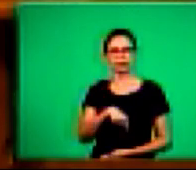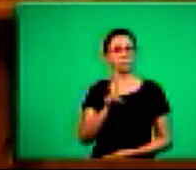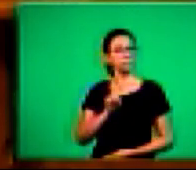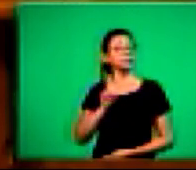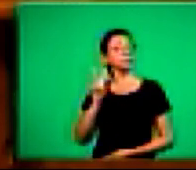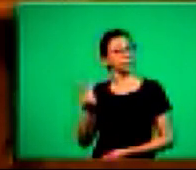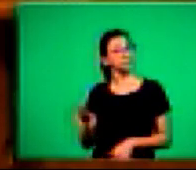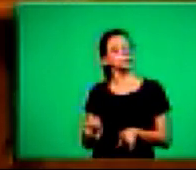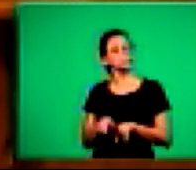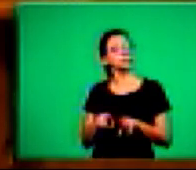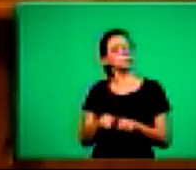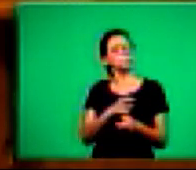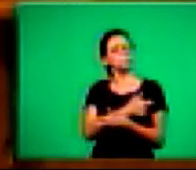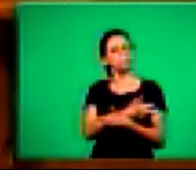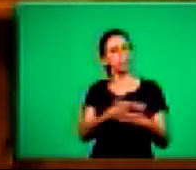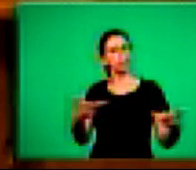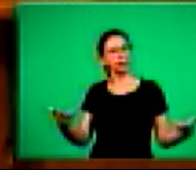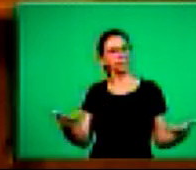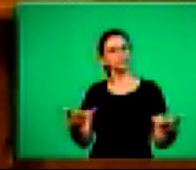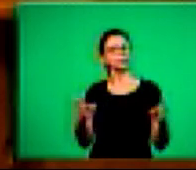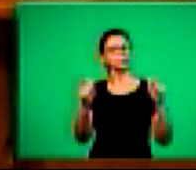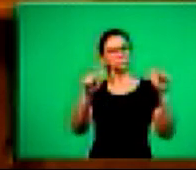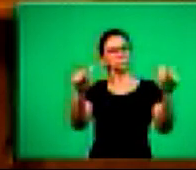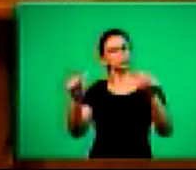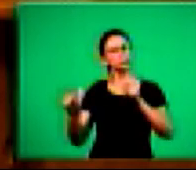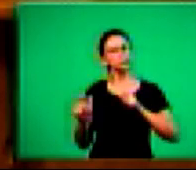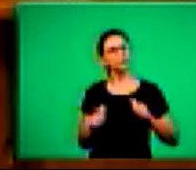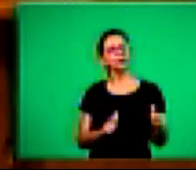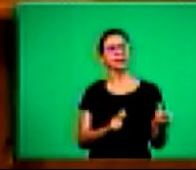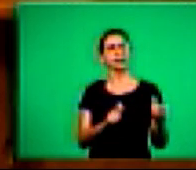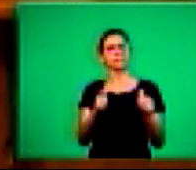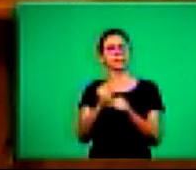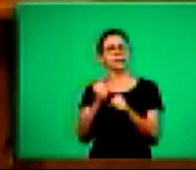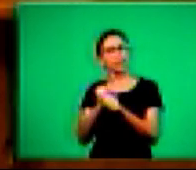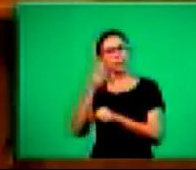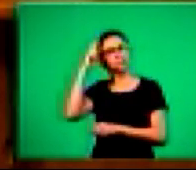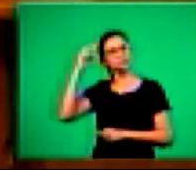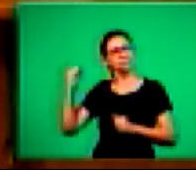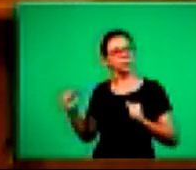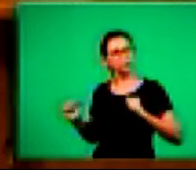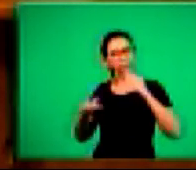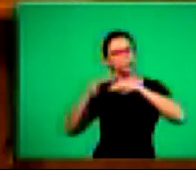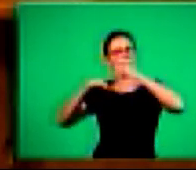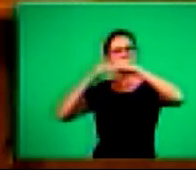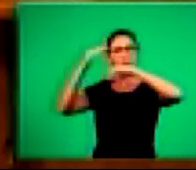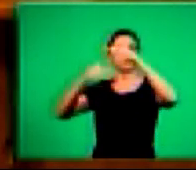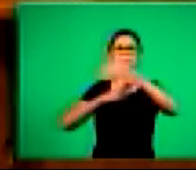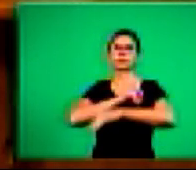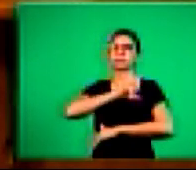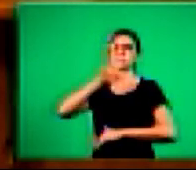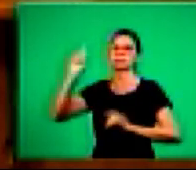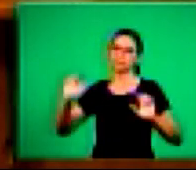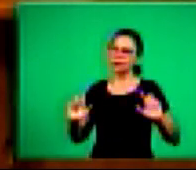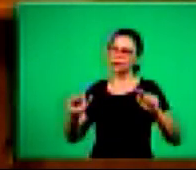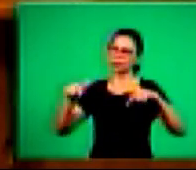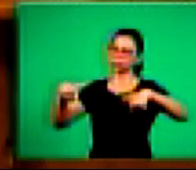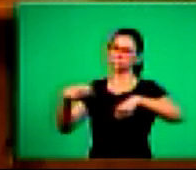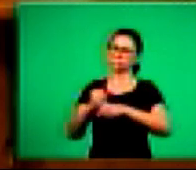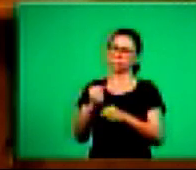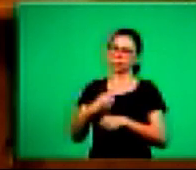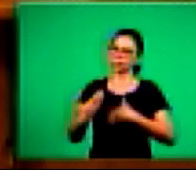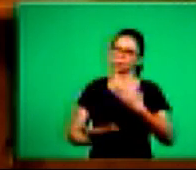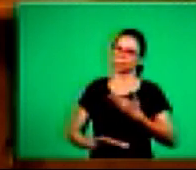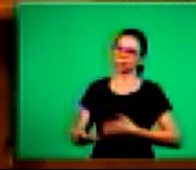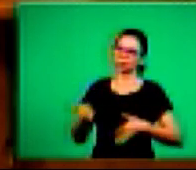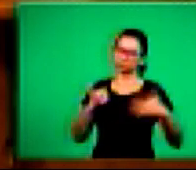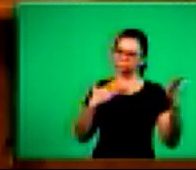espíritu santo entonces esos fueron los trabajos que se realizaron en este tiempo a través del espíritu santo el señor